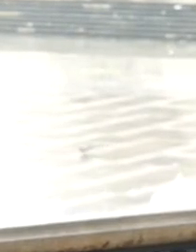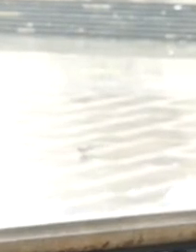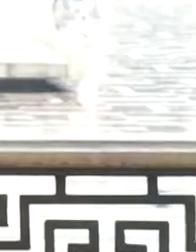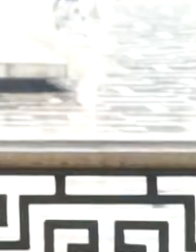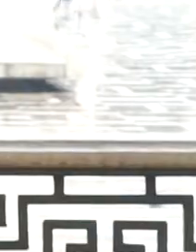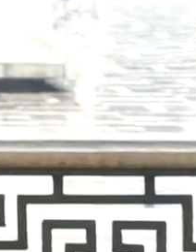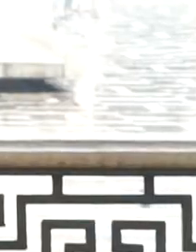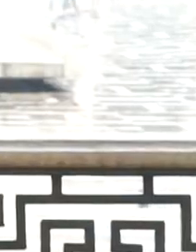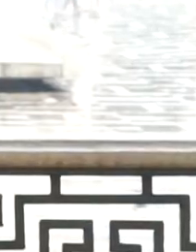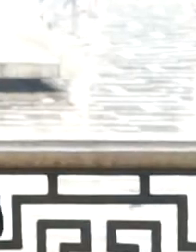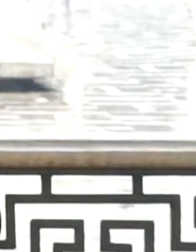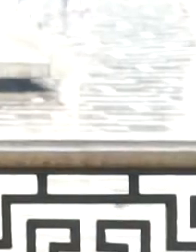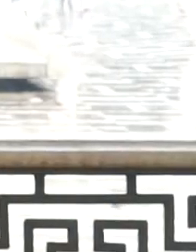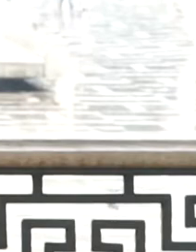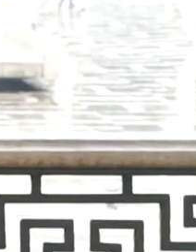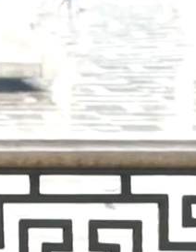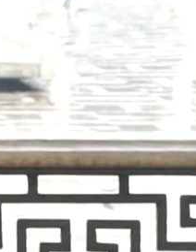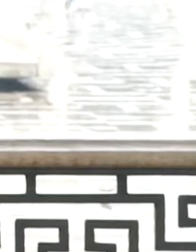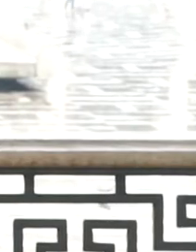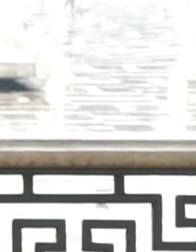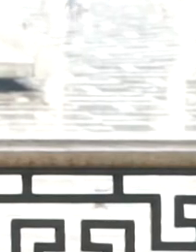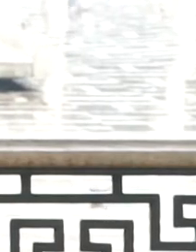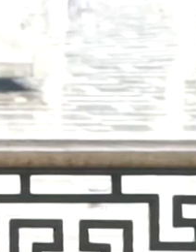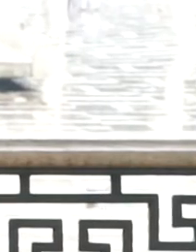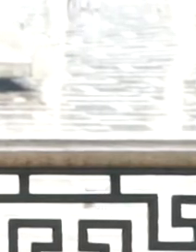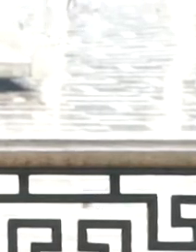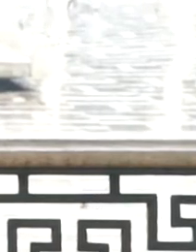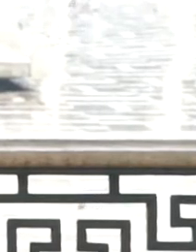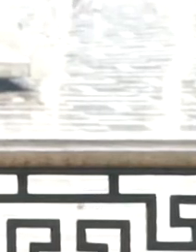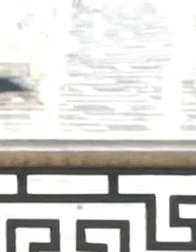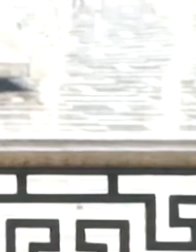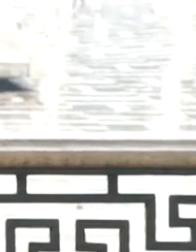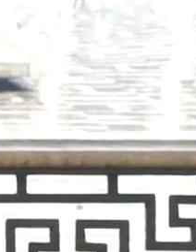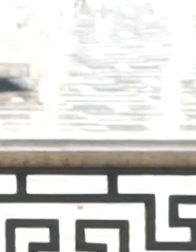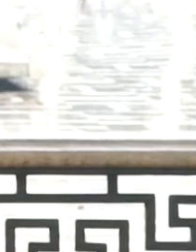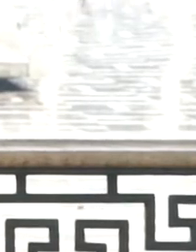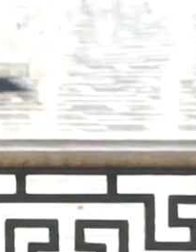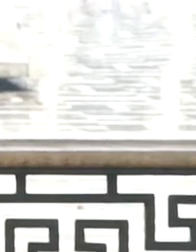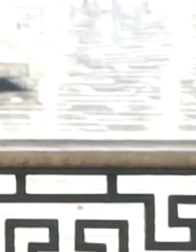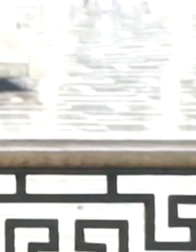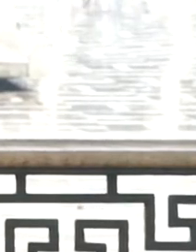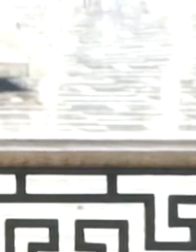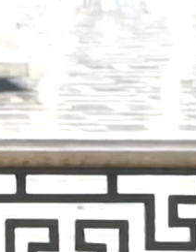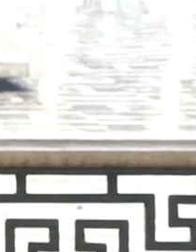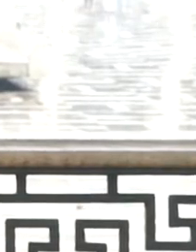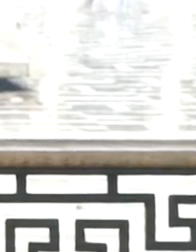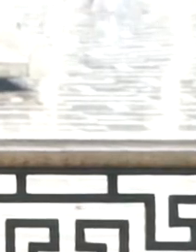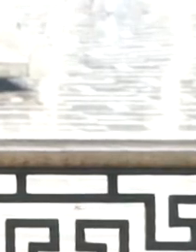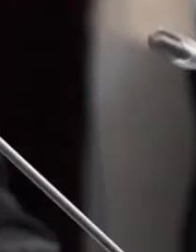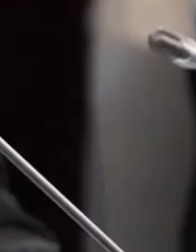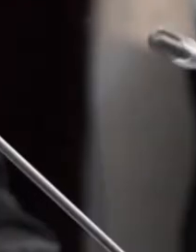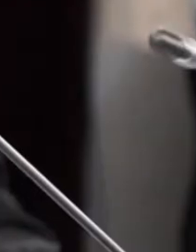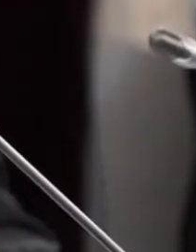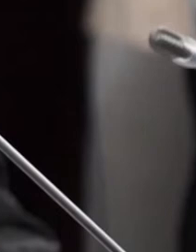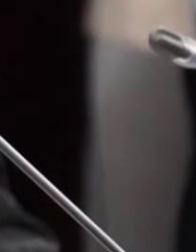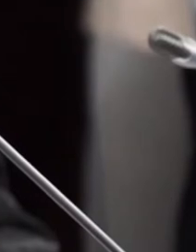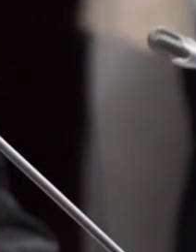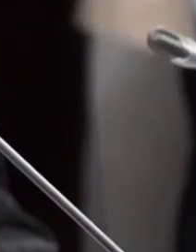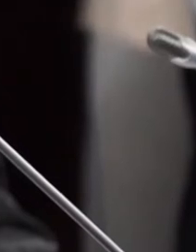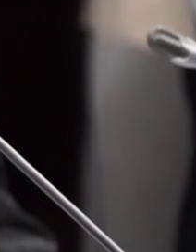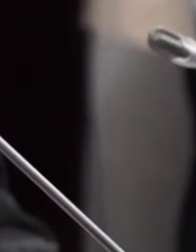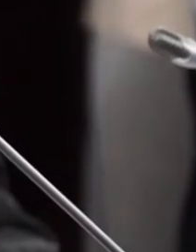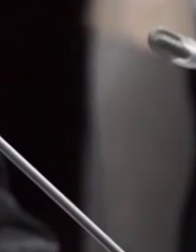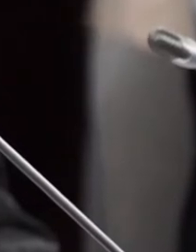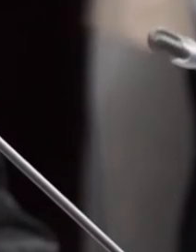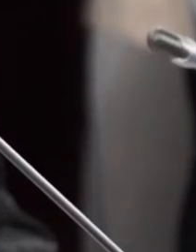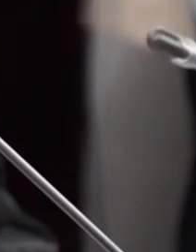armado. La importante conmemoración se llevó a cabo con la reunión del Congreso en pleno, Senado y Cámara de Representantes. El senador Juan Manuel